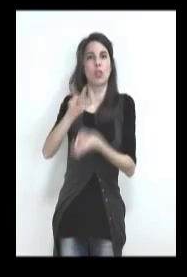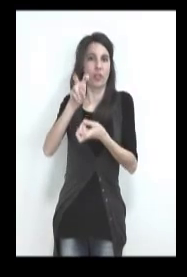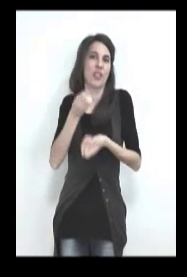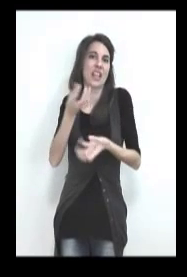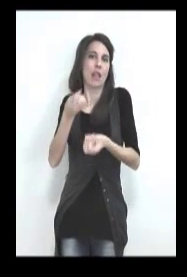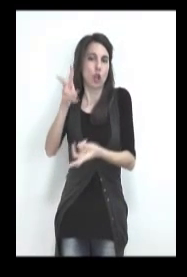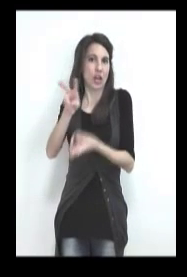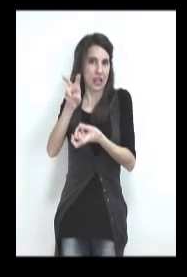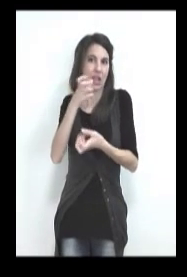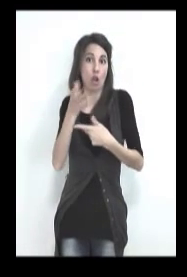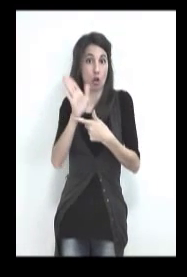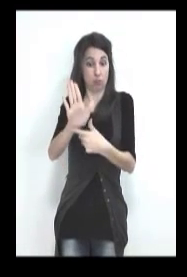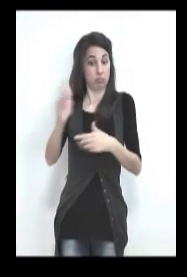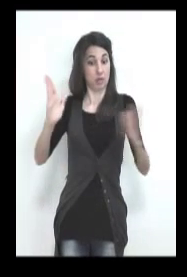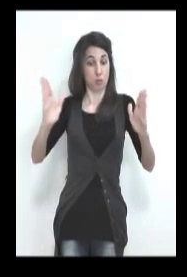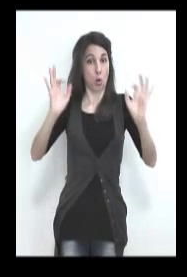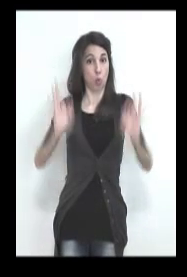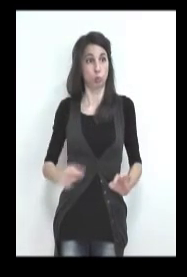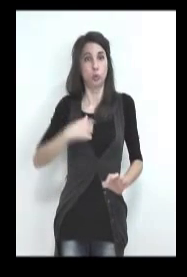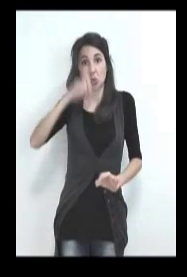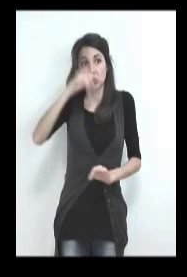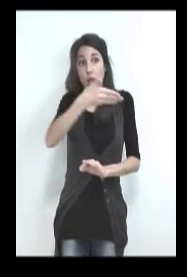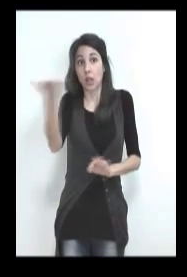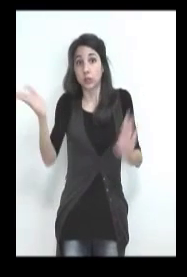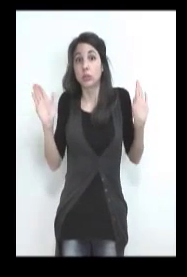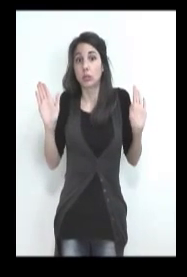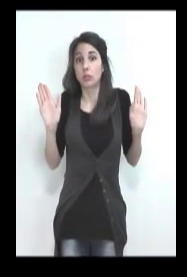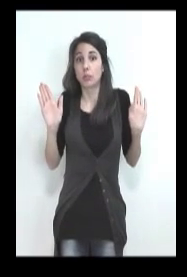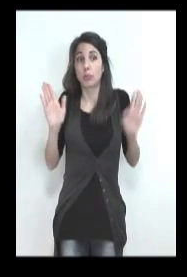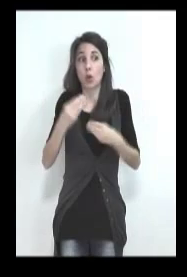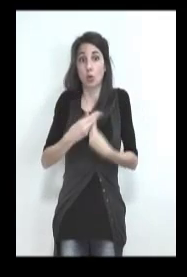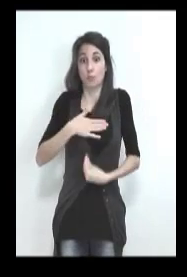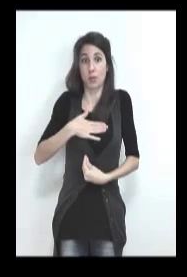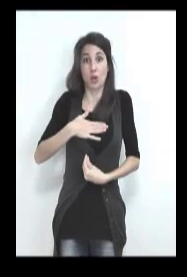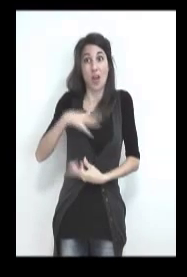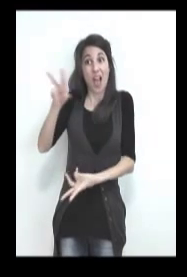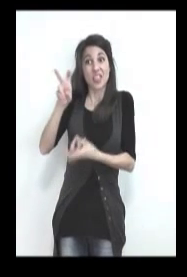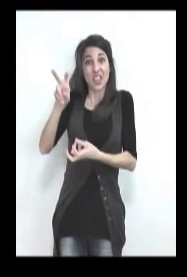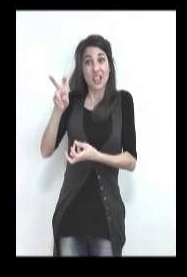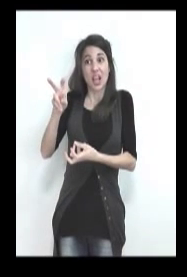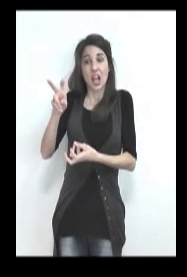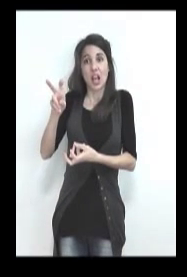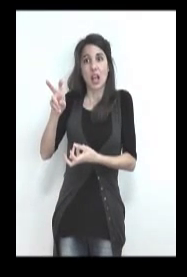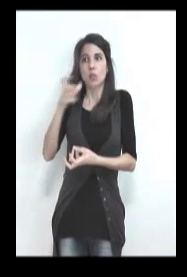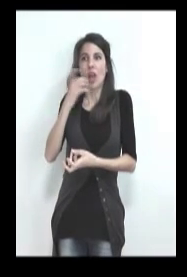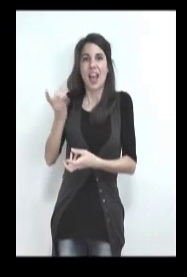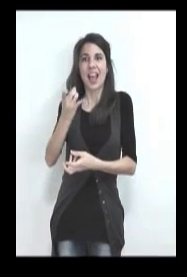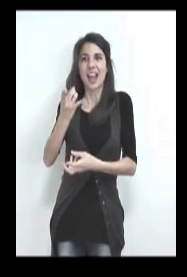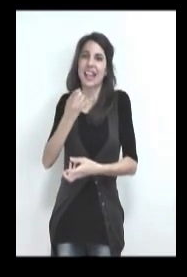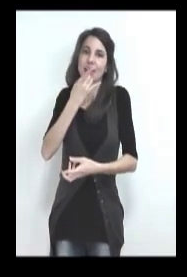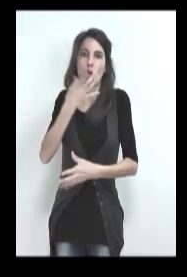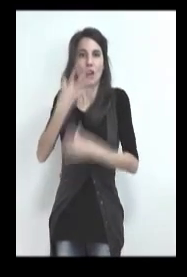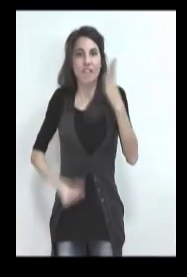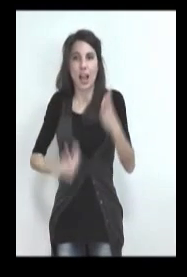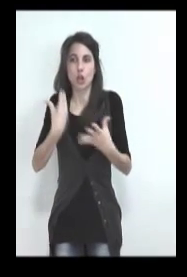y yo no sé a los demás, pero vamos, es que conmigo Hacienda se equivoca muy poquito, de hecho nada, me lo